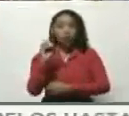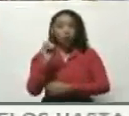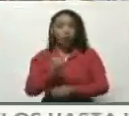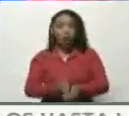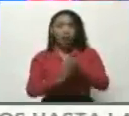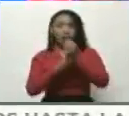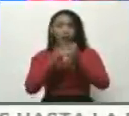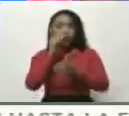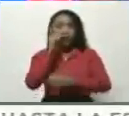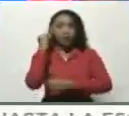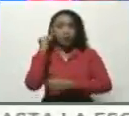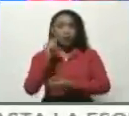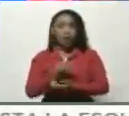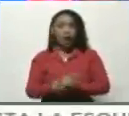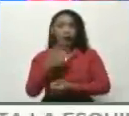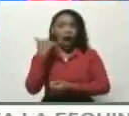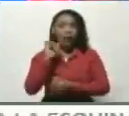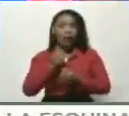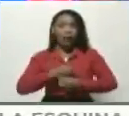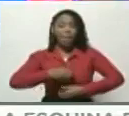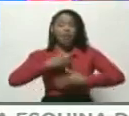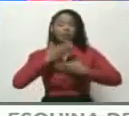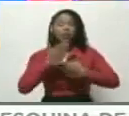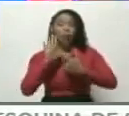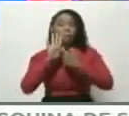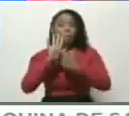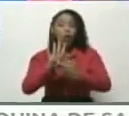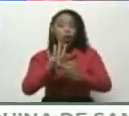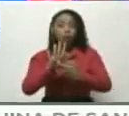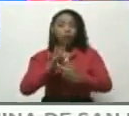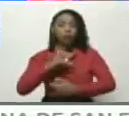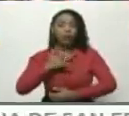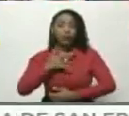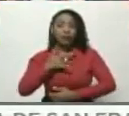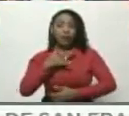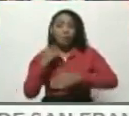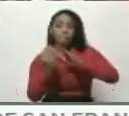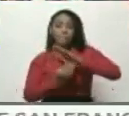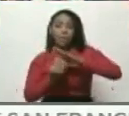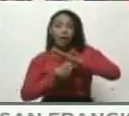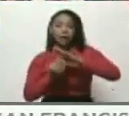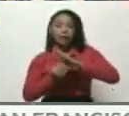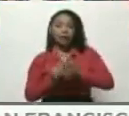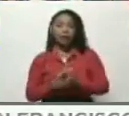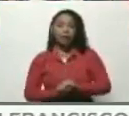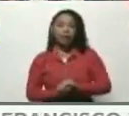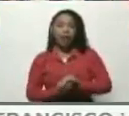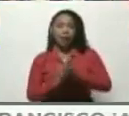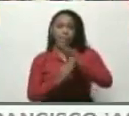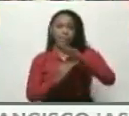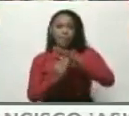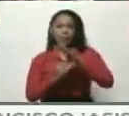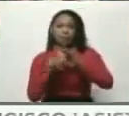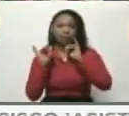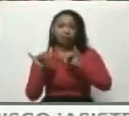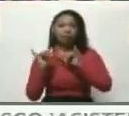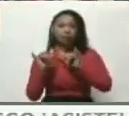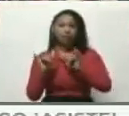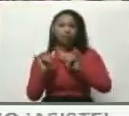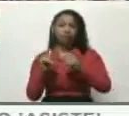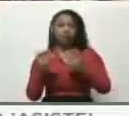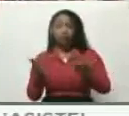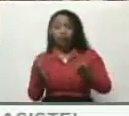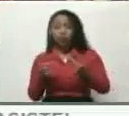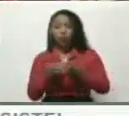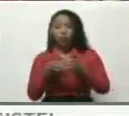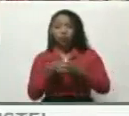y delegadas están expresando el sentir de unas bases, y son bases en sí mismas. Así que es un